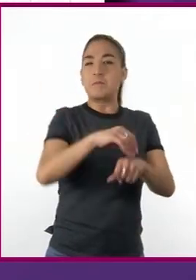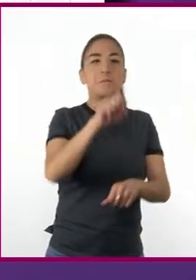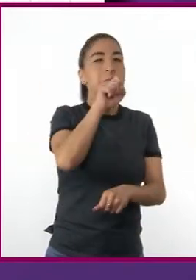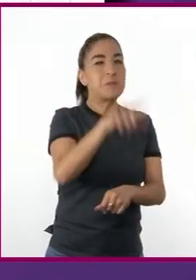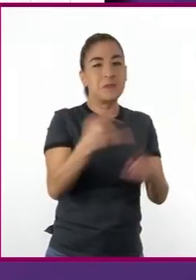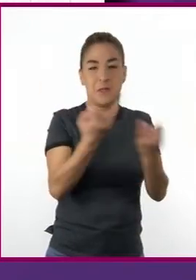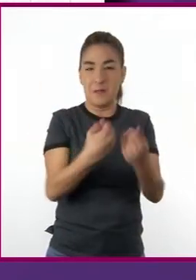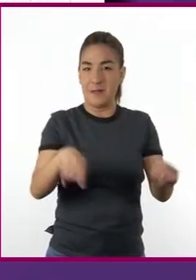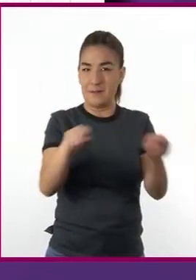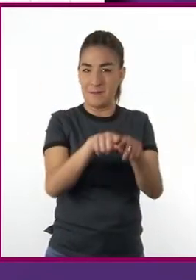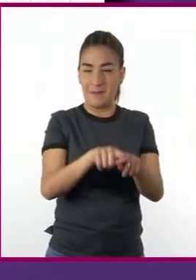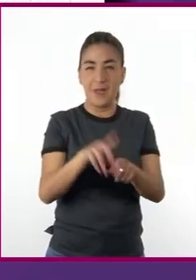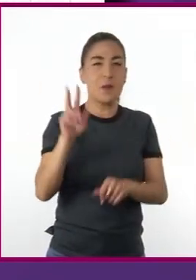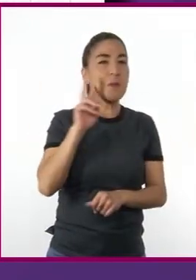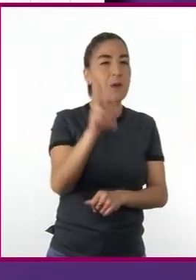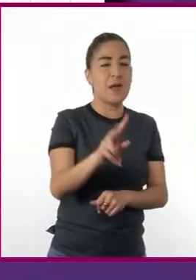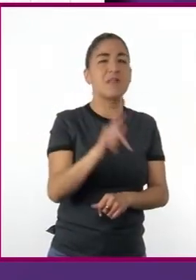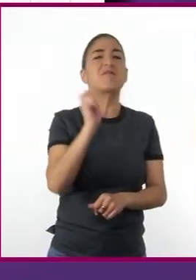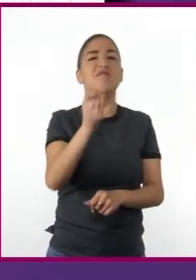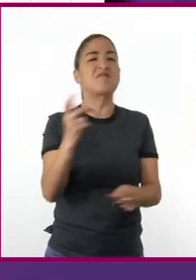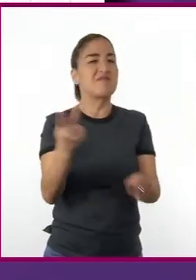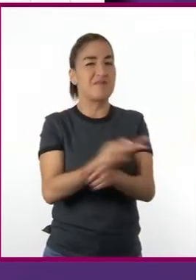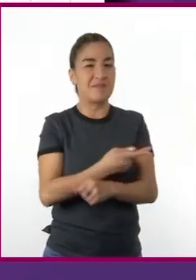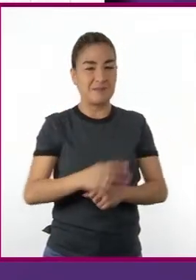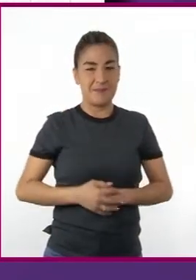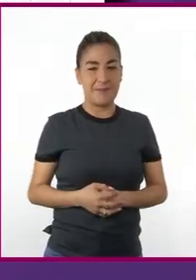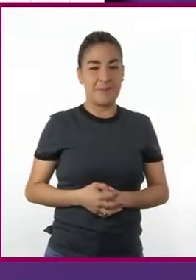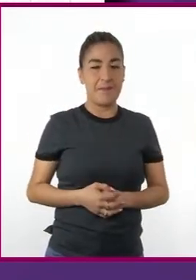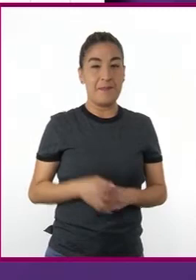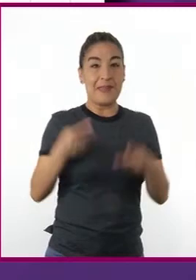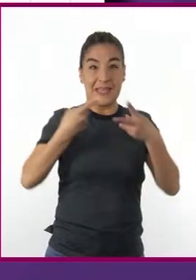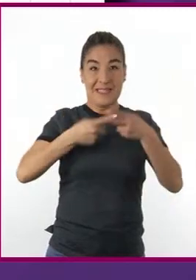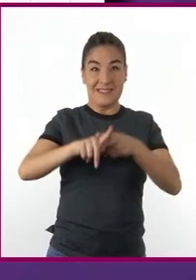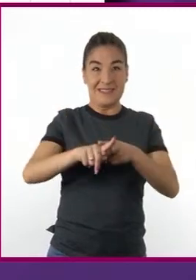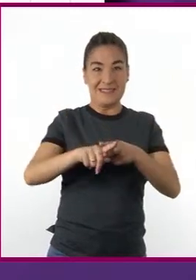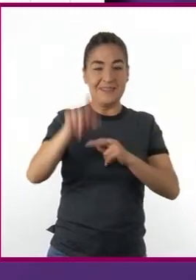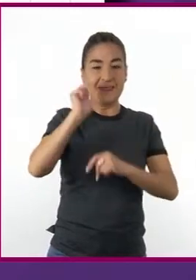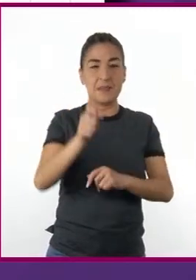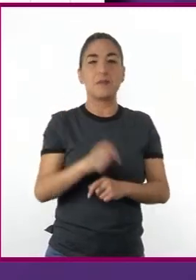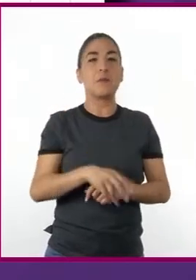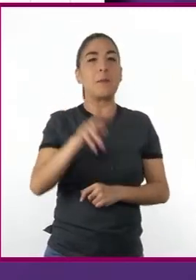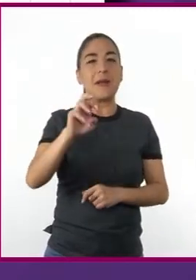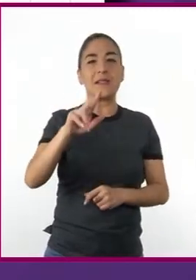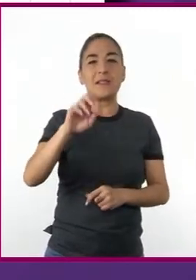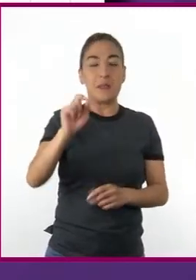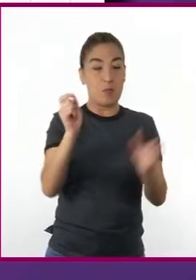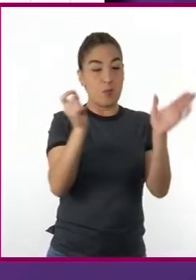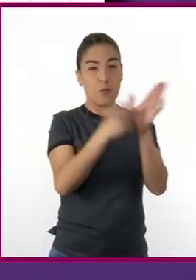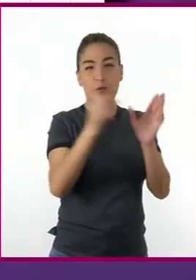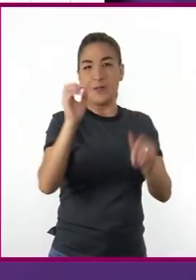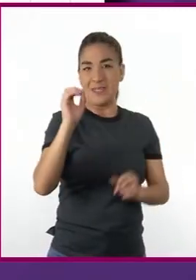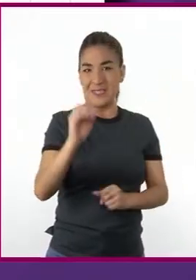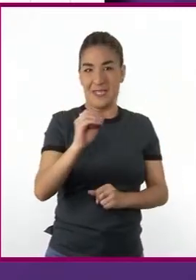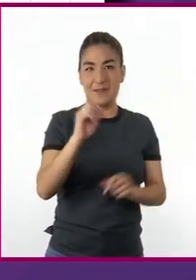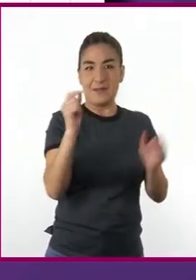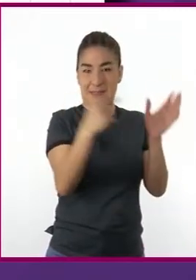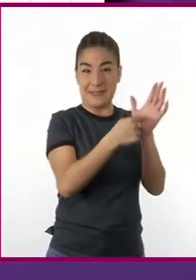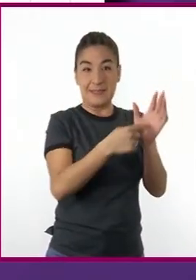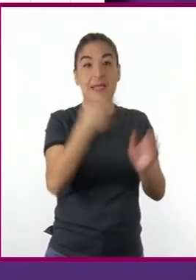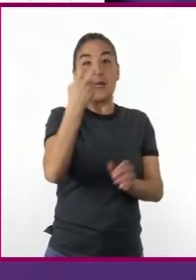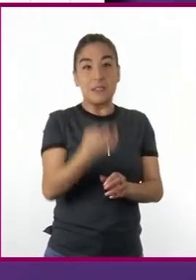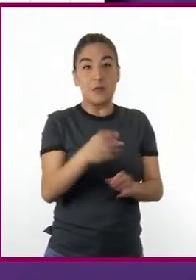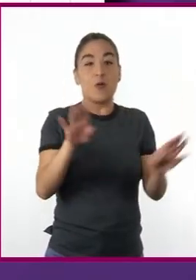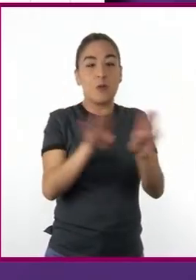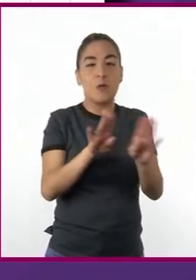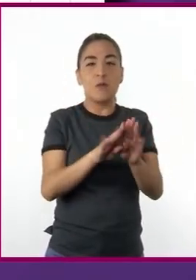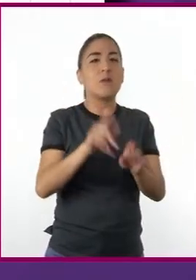variable y observemos qué pasa. Inicialmente, el vértice se encuentra en el origen y, al